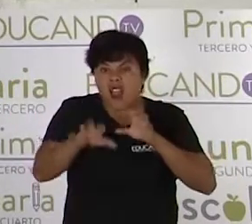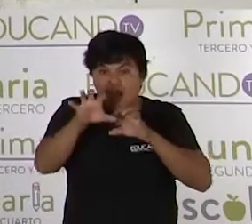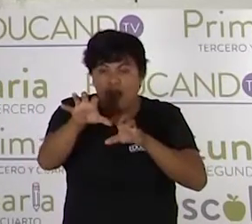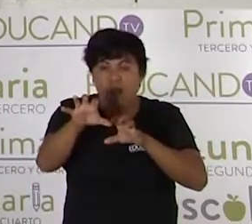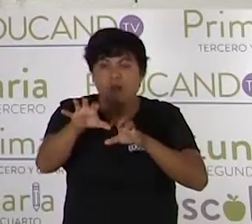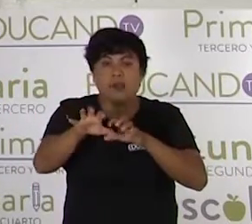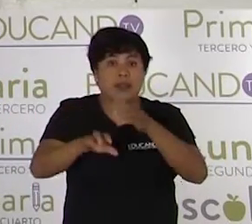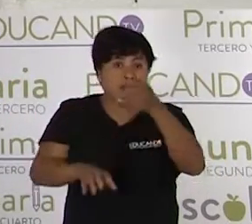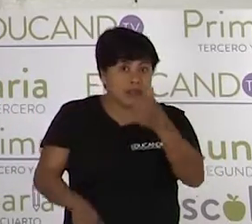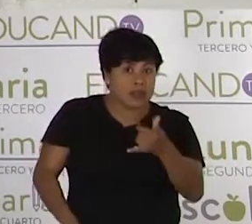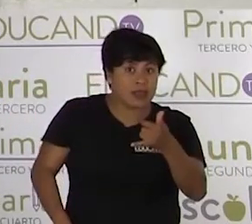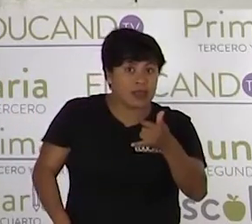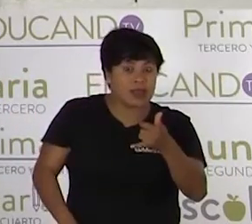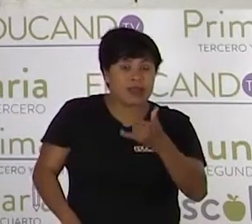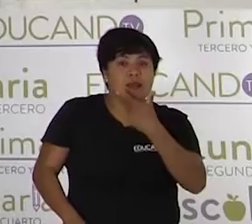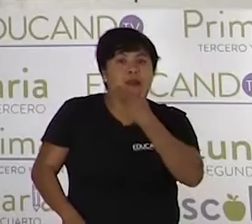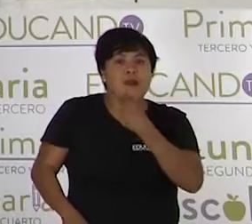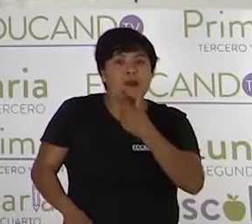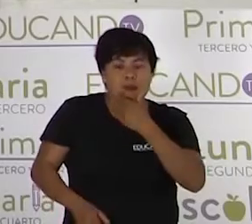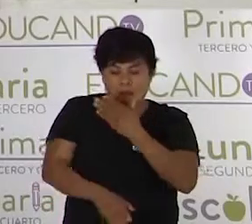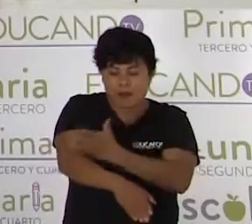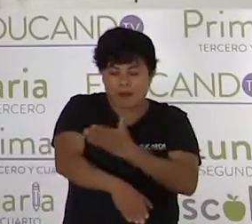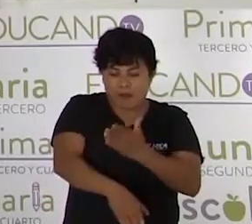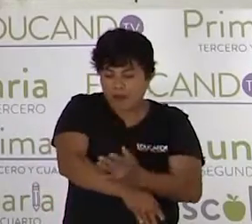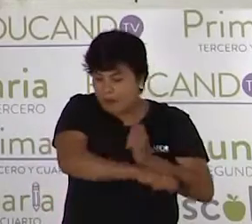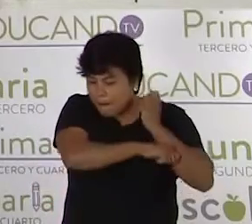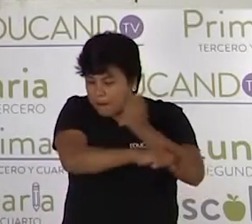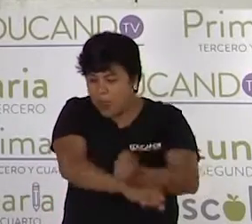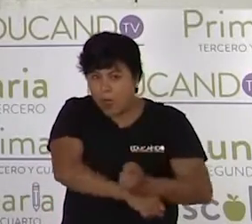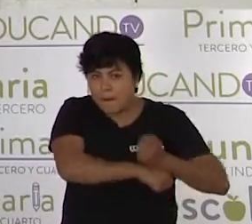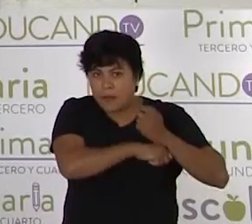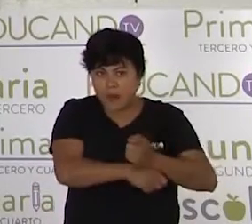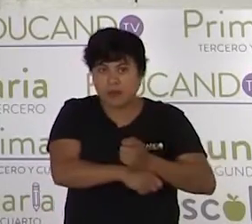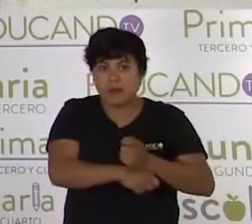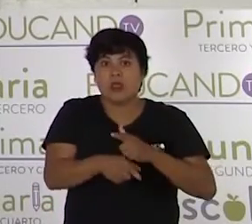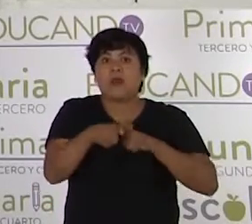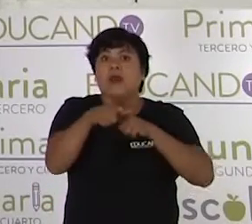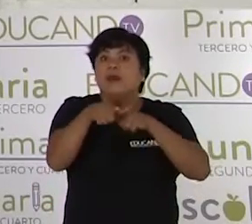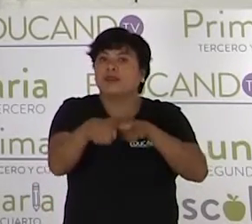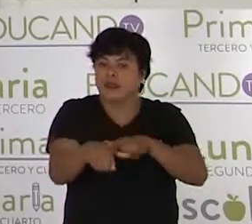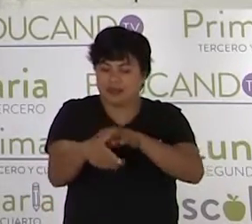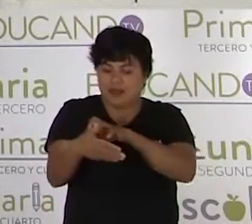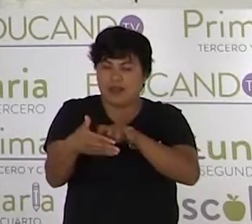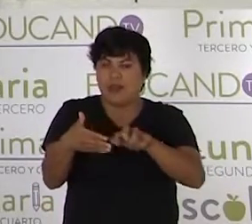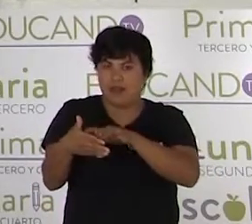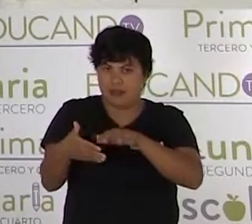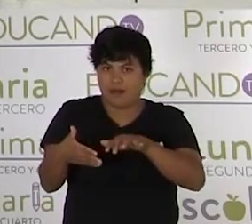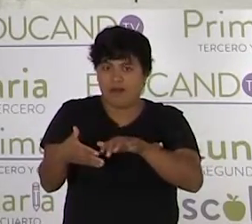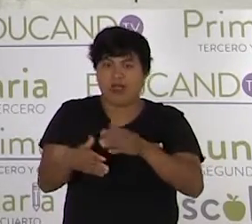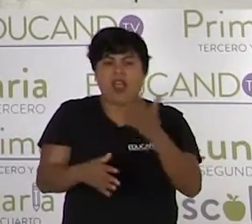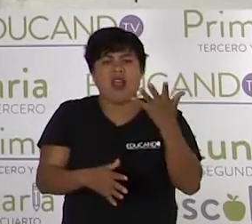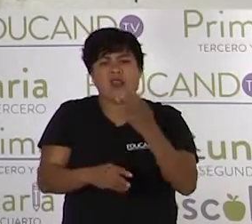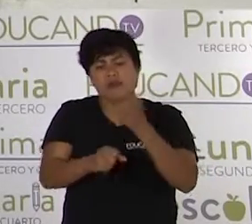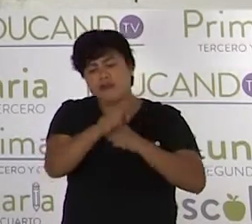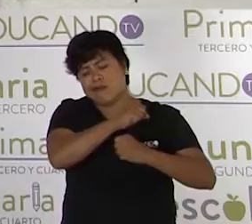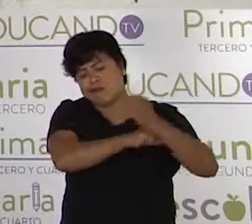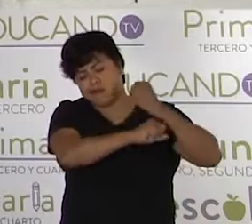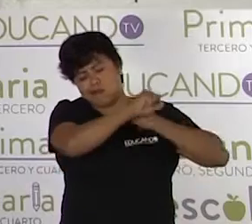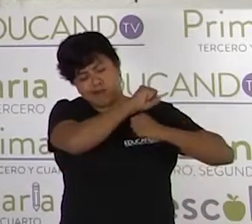y al leñador. Vamos a continuar leyendo. Hace mucho